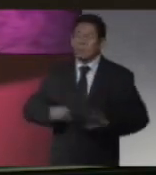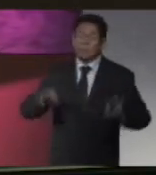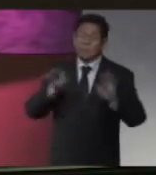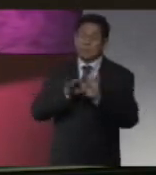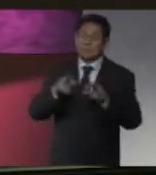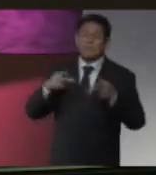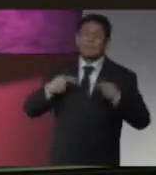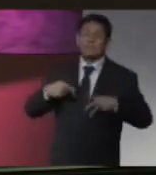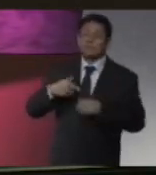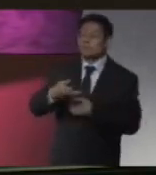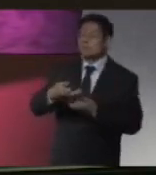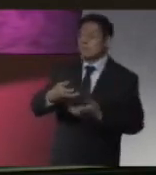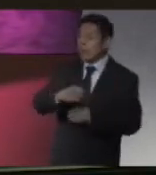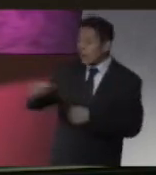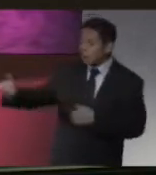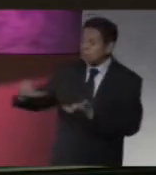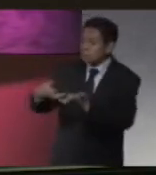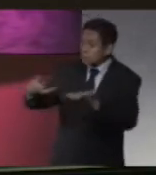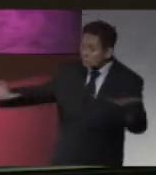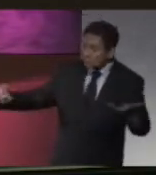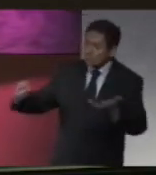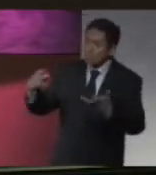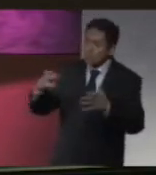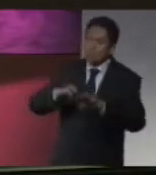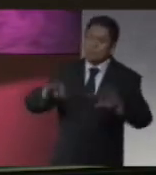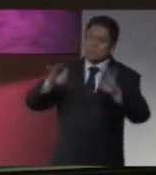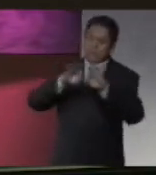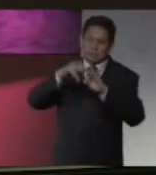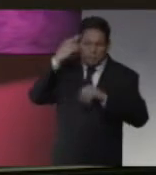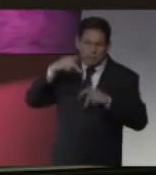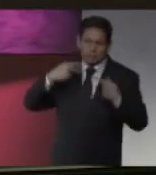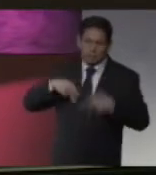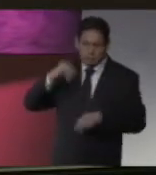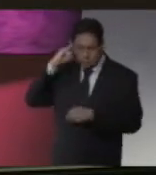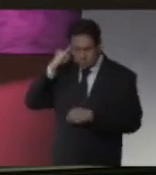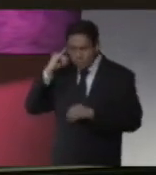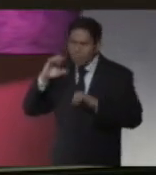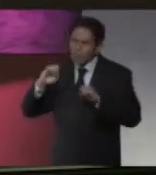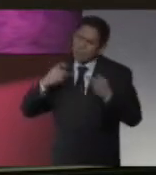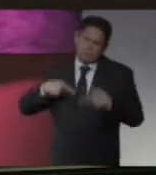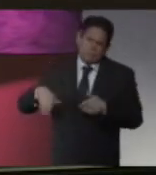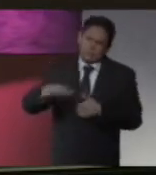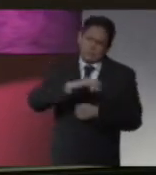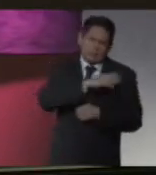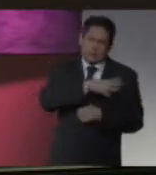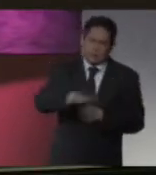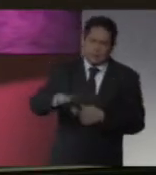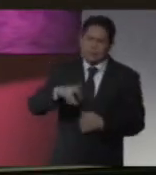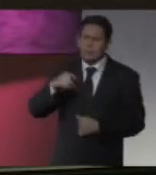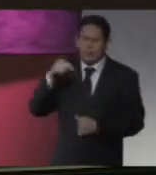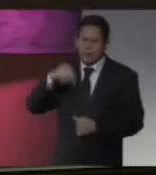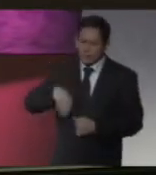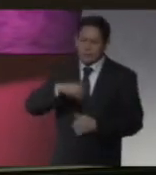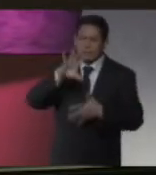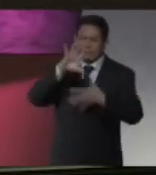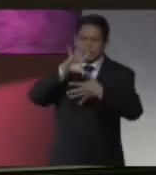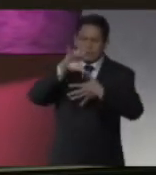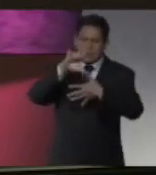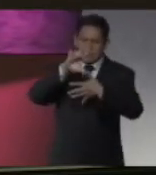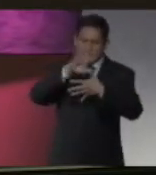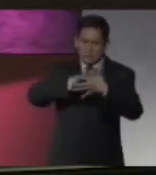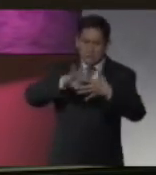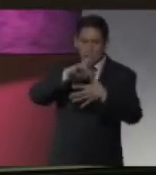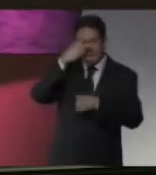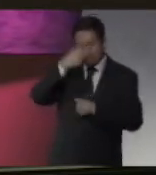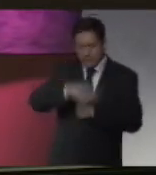la importancia no solo para los pueblos, sino para todos, la importancia de los recursos naturales y del territorio en América Latina y en México. En segundo